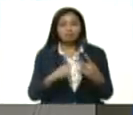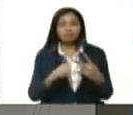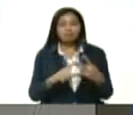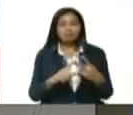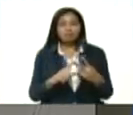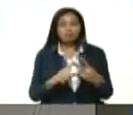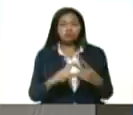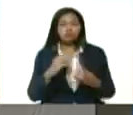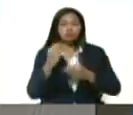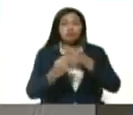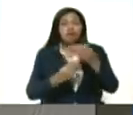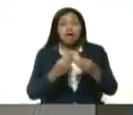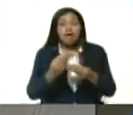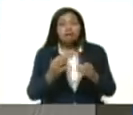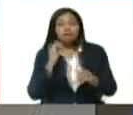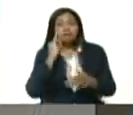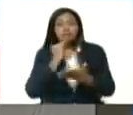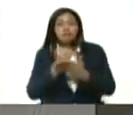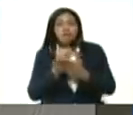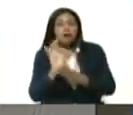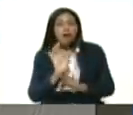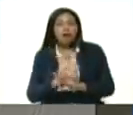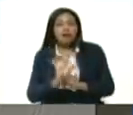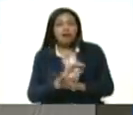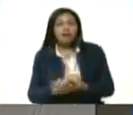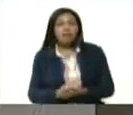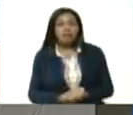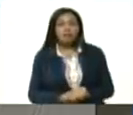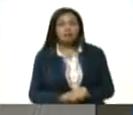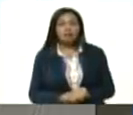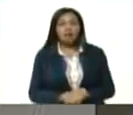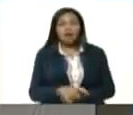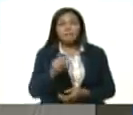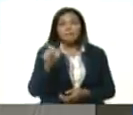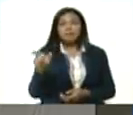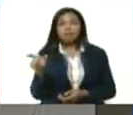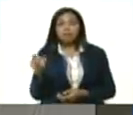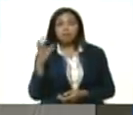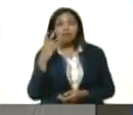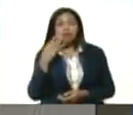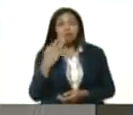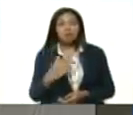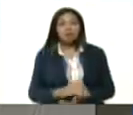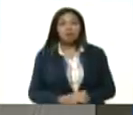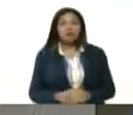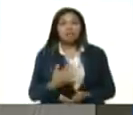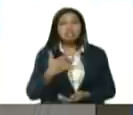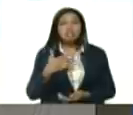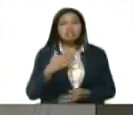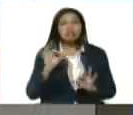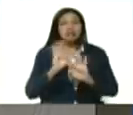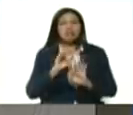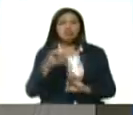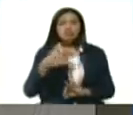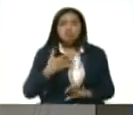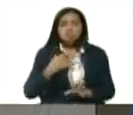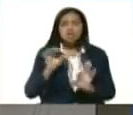hacen pruebas de ningún tipo a ningún paciente que esté asintomático, a ninguna persona que